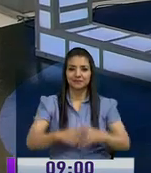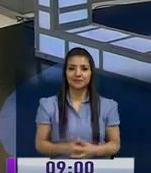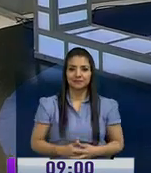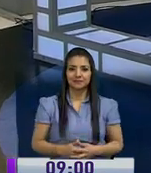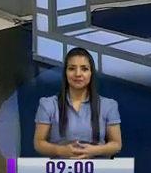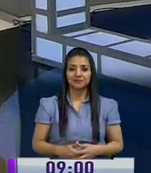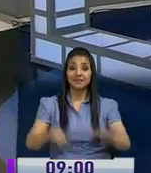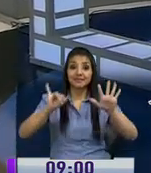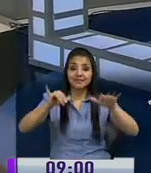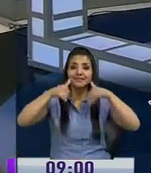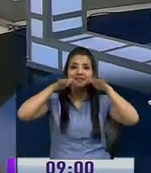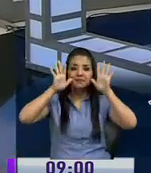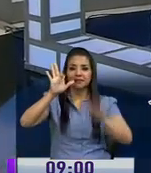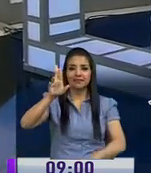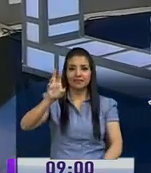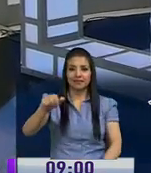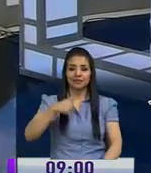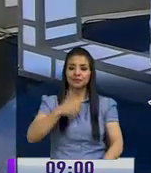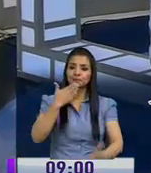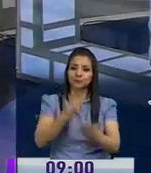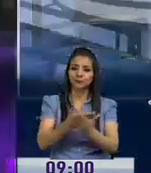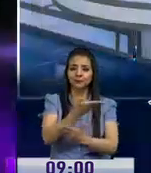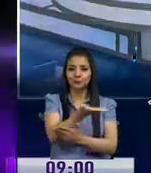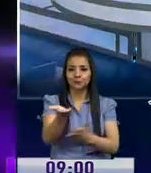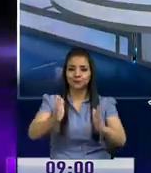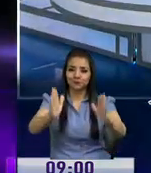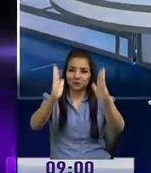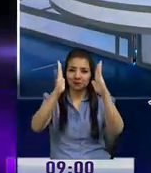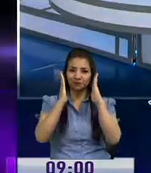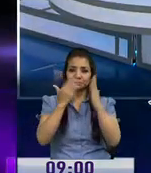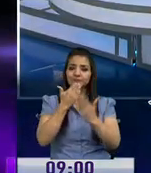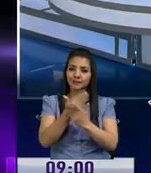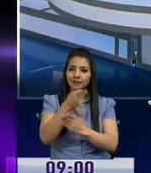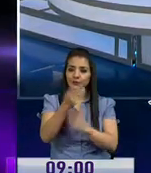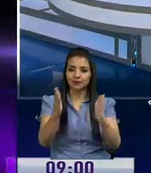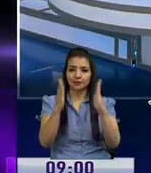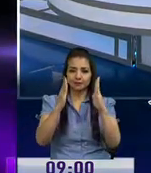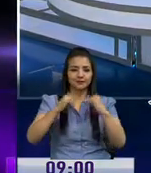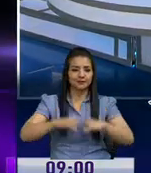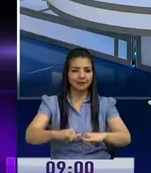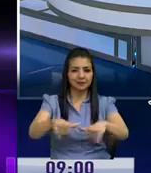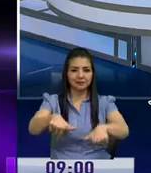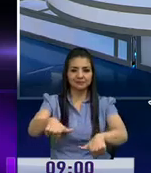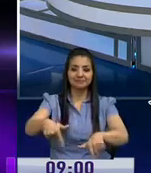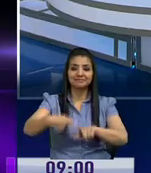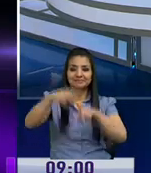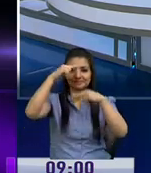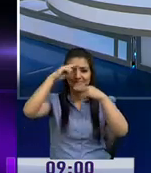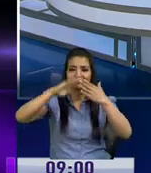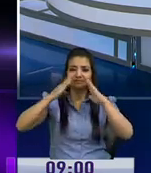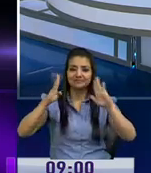lo pone TVC. Y con esto agradecerles muchísimo por habernos permitido estar junto a ustedes en este famoso 5 de diciembre.